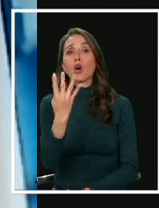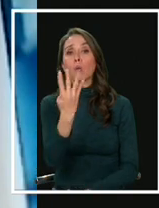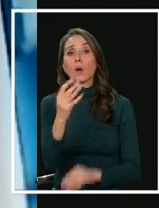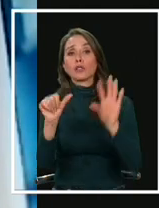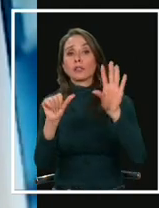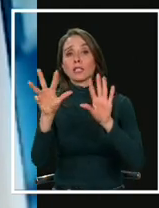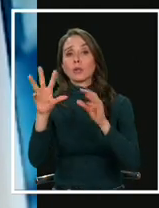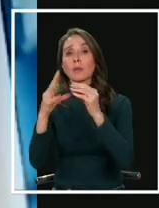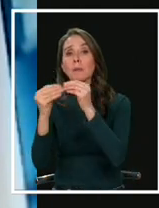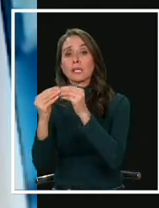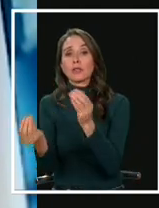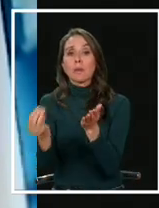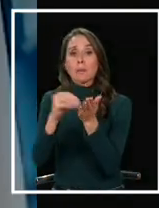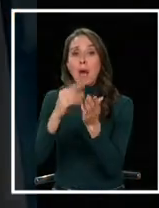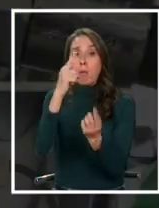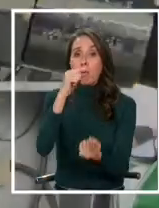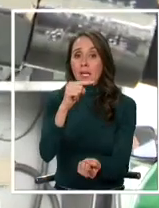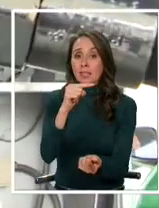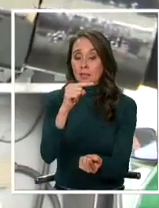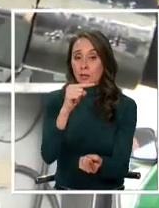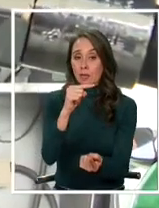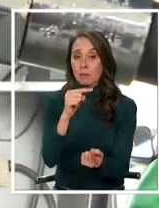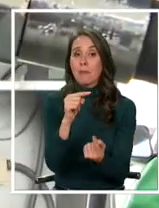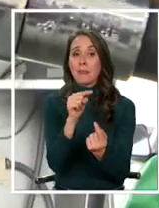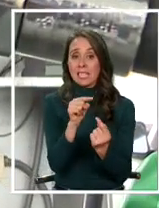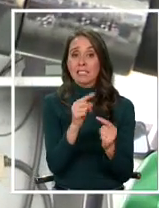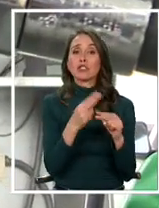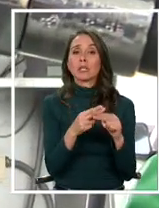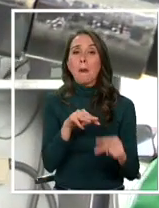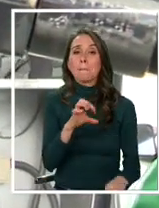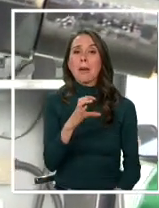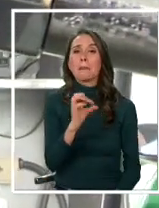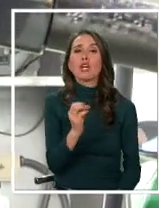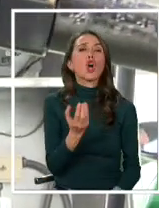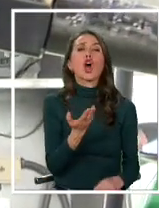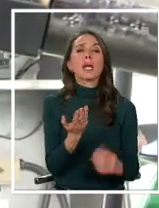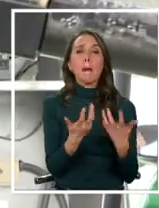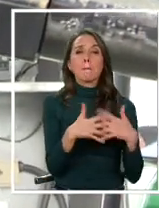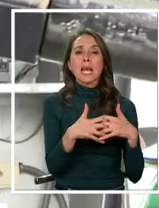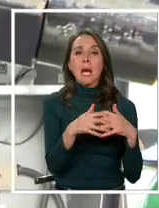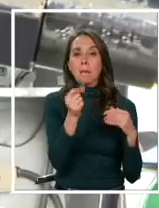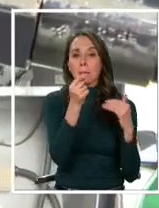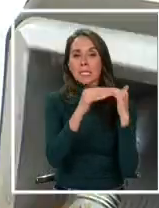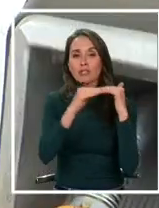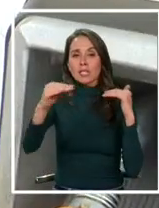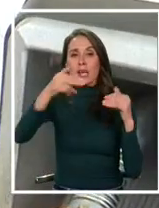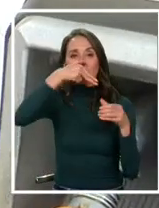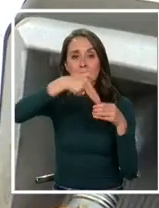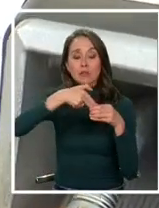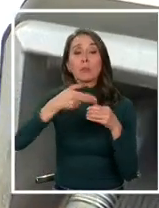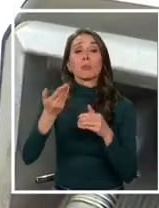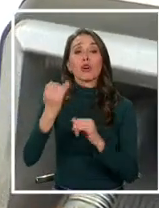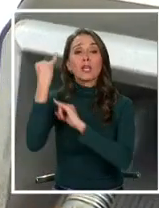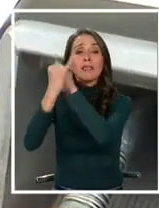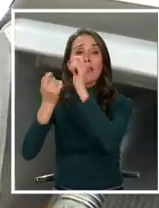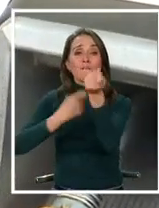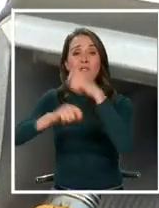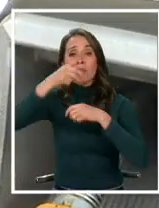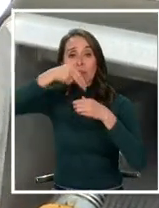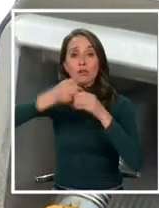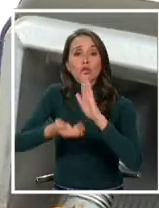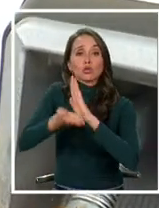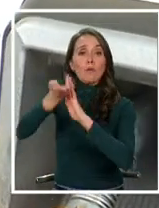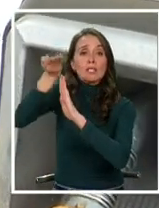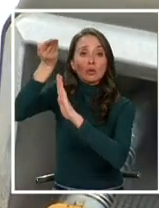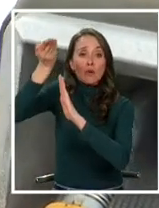469 pes por litro mecanismo de estabilización de precios que debido a las salas internacionales nuevamente deberá